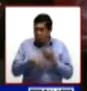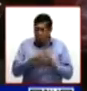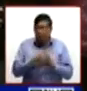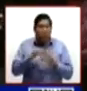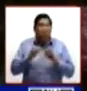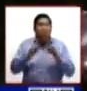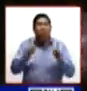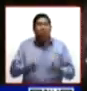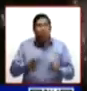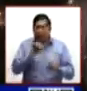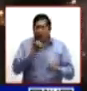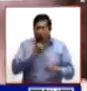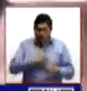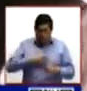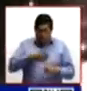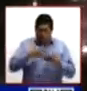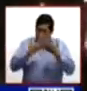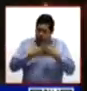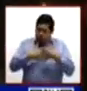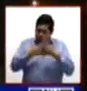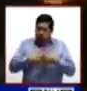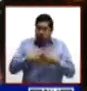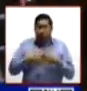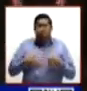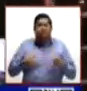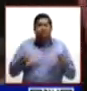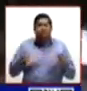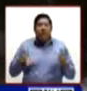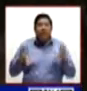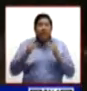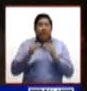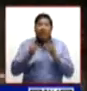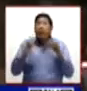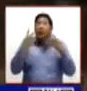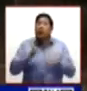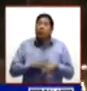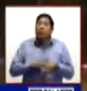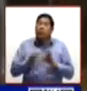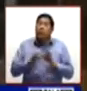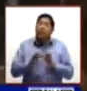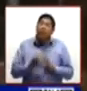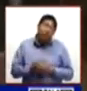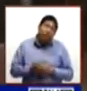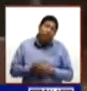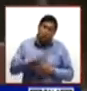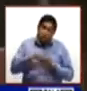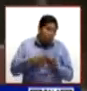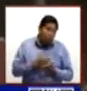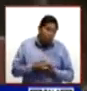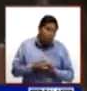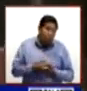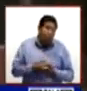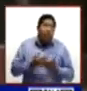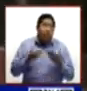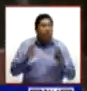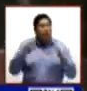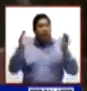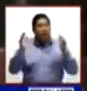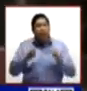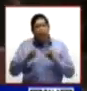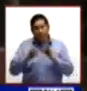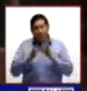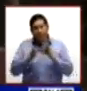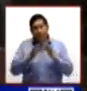vamos a preguntar justamente a la gente de la empresa de La Paz. Buenas noches, ¿en cuánto tiempo se van a restablecer todos estos servicios? Ya estamos haciendo los